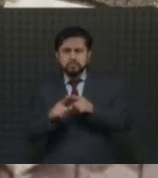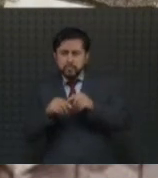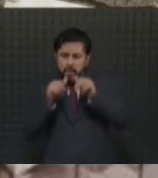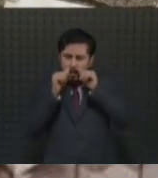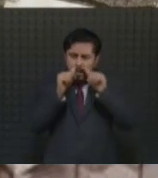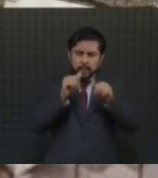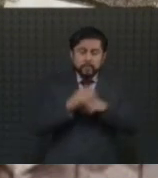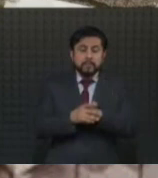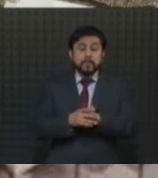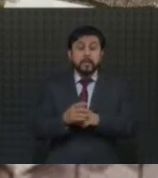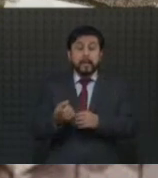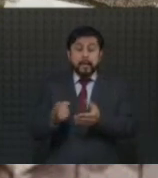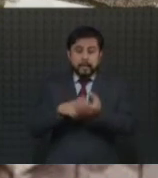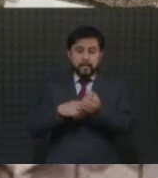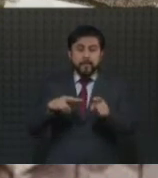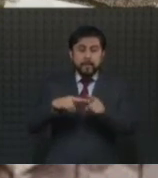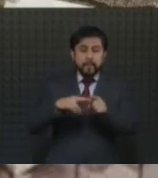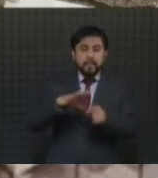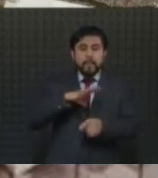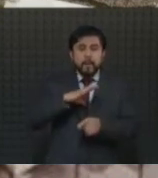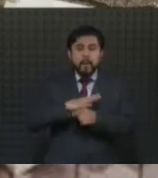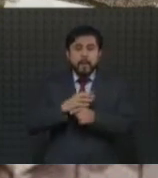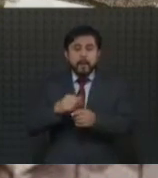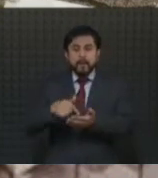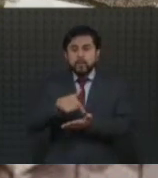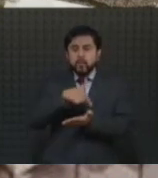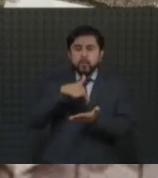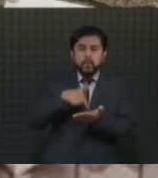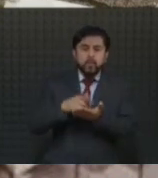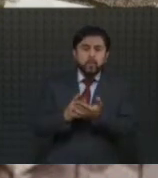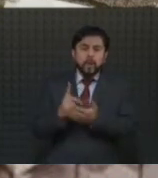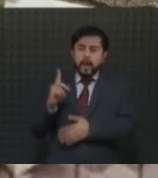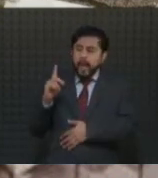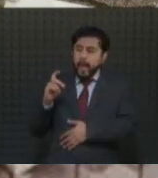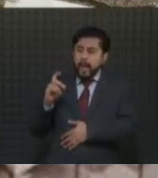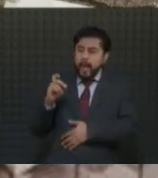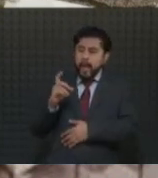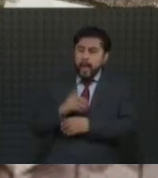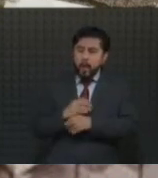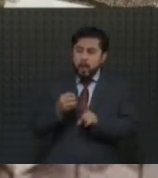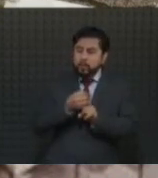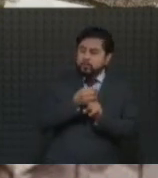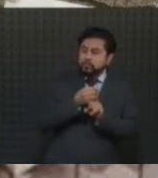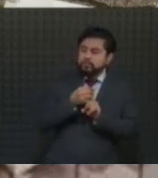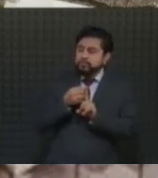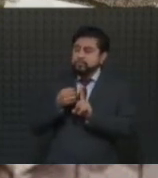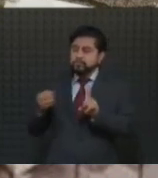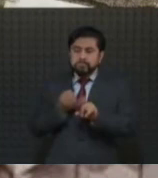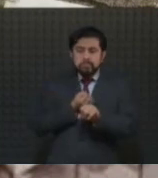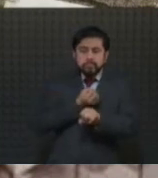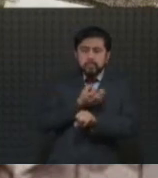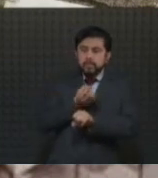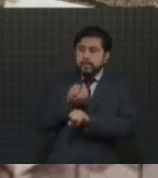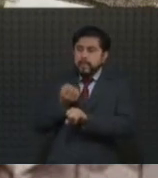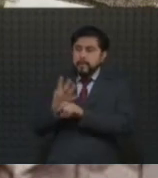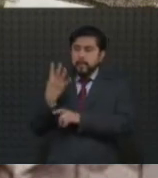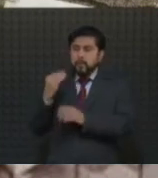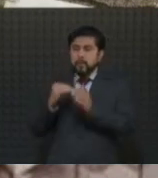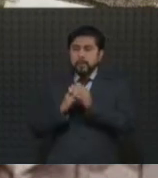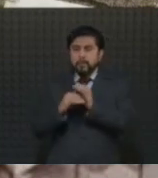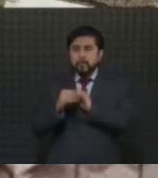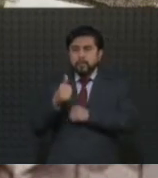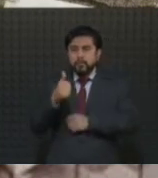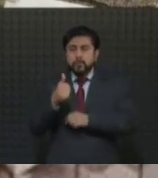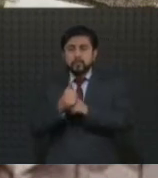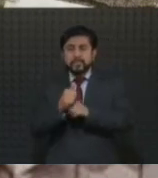riego que va a ayudar al mantenimiento de todo este parque para cerca de 4.6 hectáreas